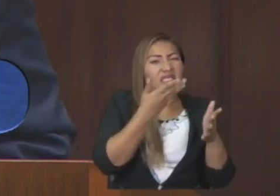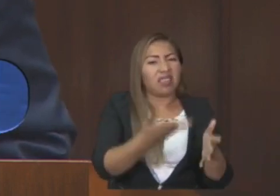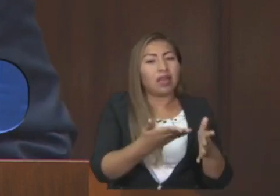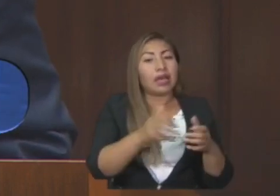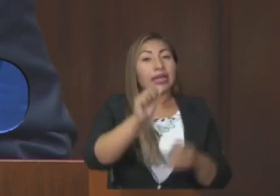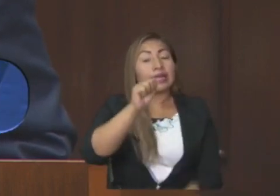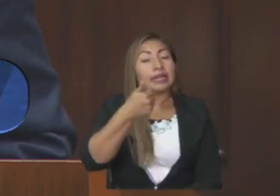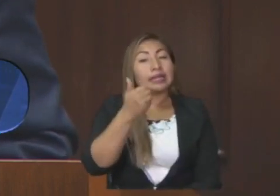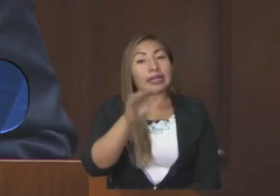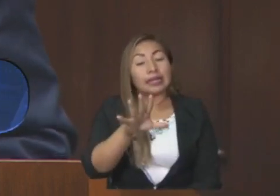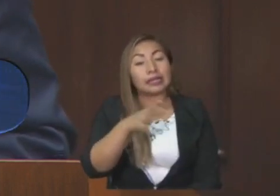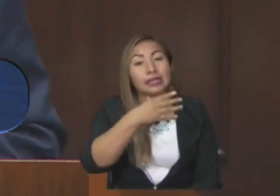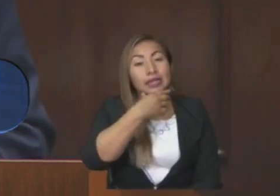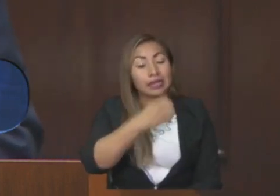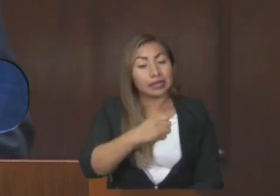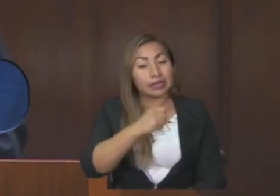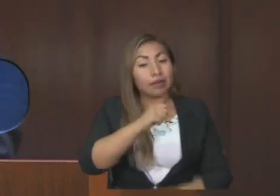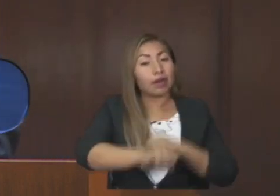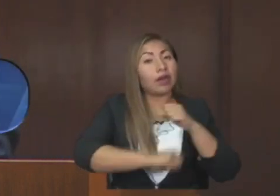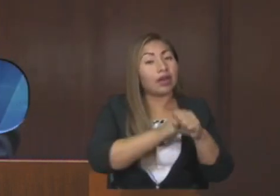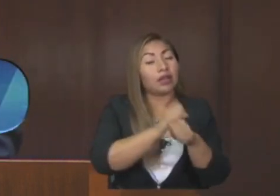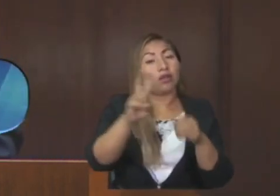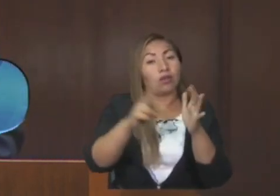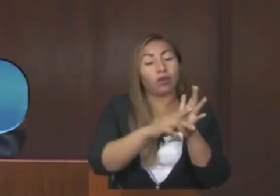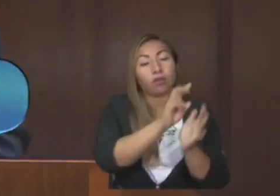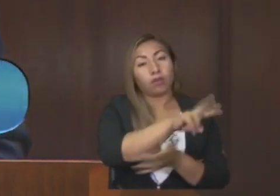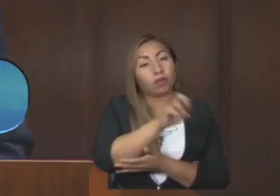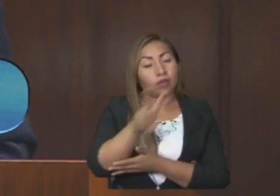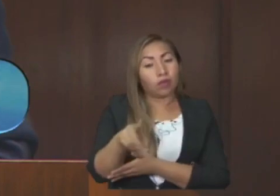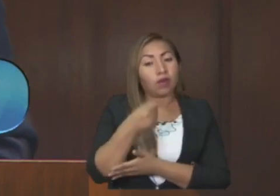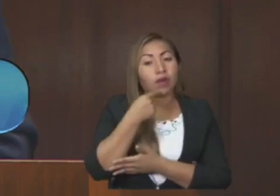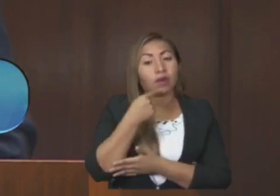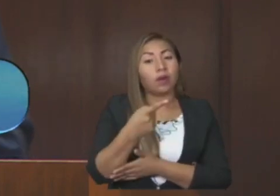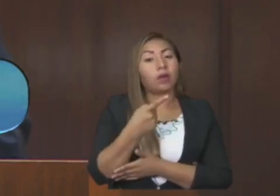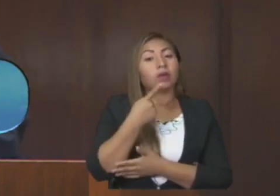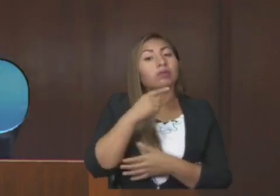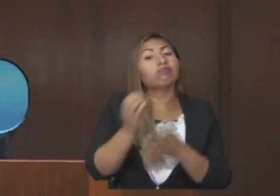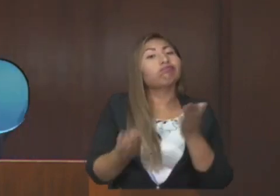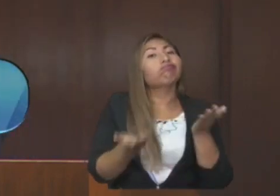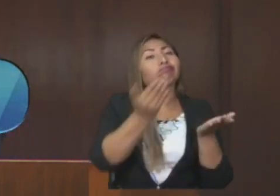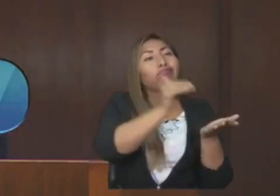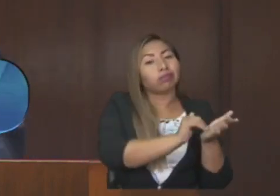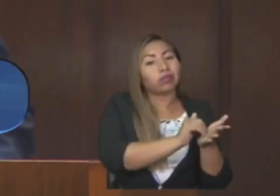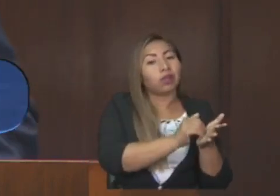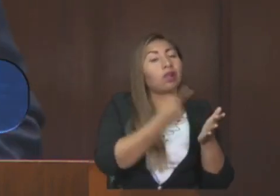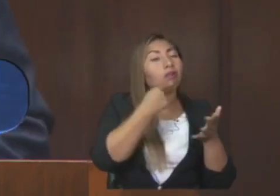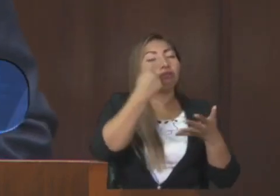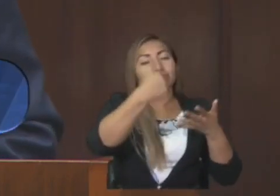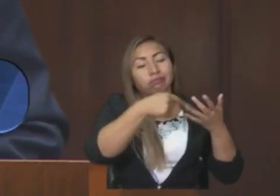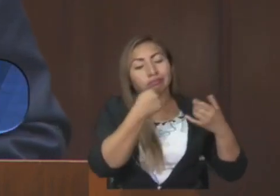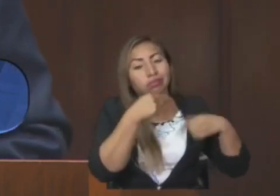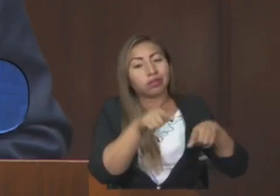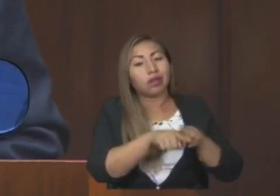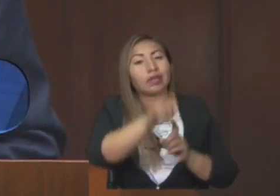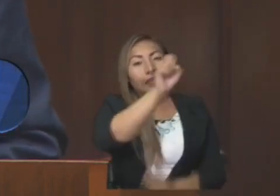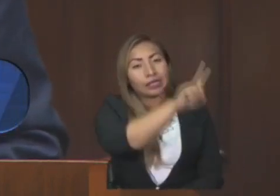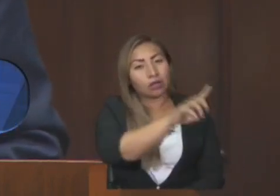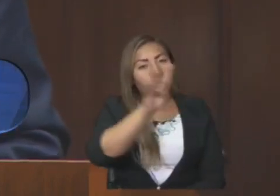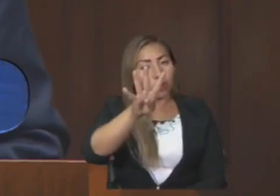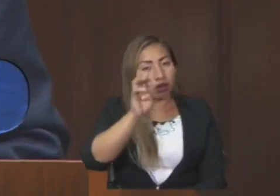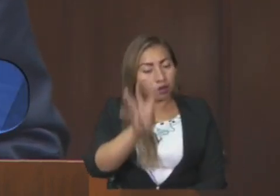15 de diciembre del 2022, el Consejo de Gabinete emitió la resolución previamente mencionada 144.